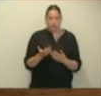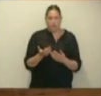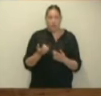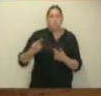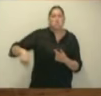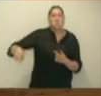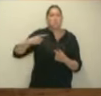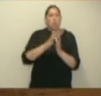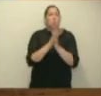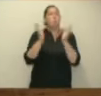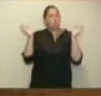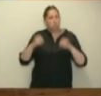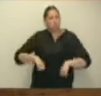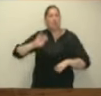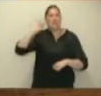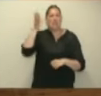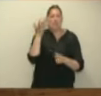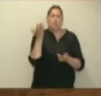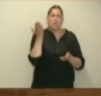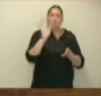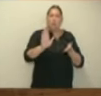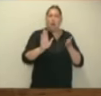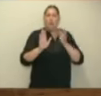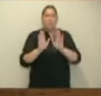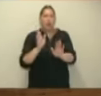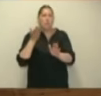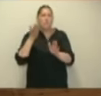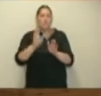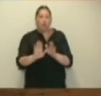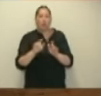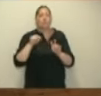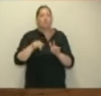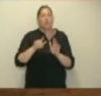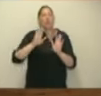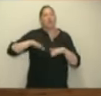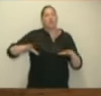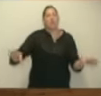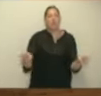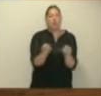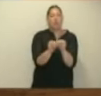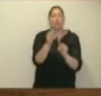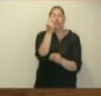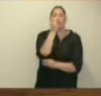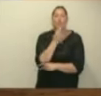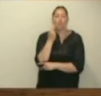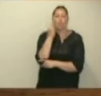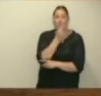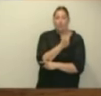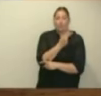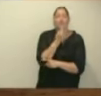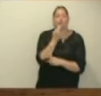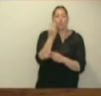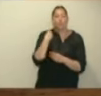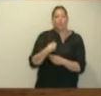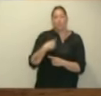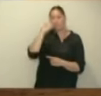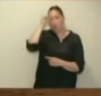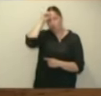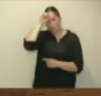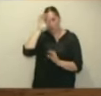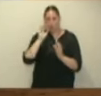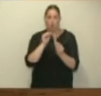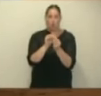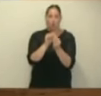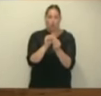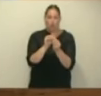refrendado diferentes iniciativas que ponen de manifiesto nuestro compromiso con estos planteamientos. El pasado 21